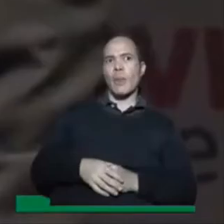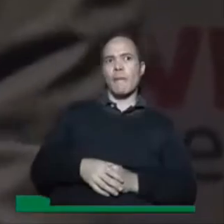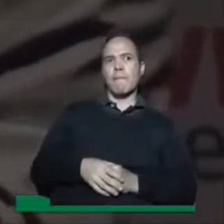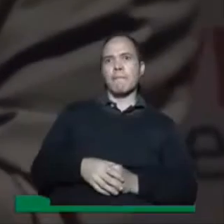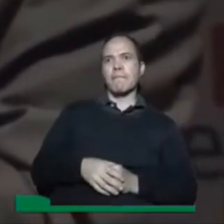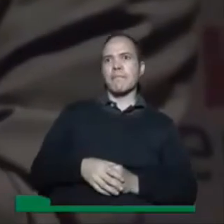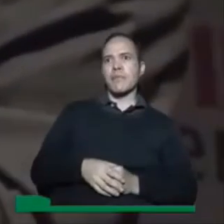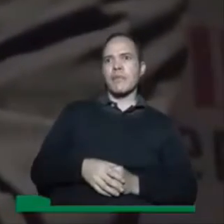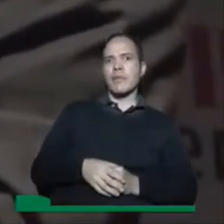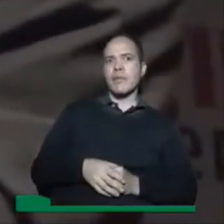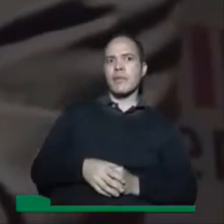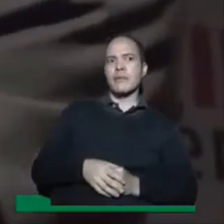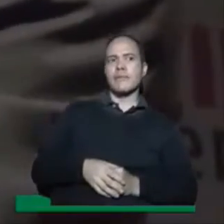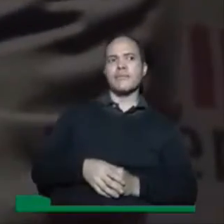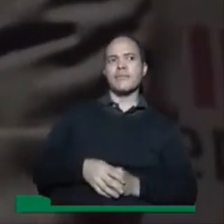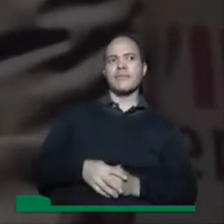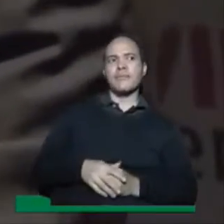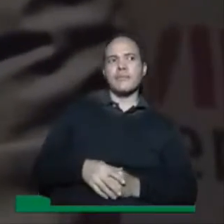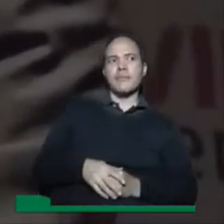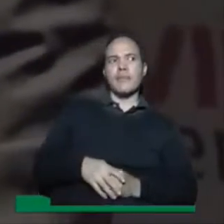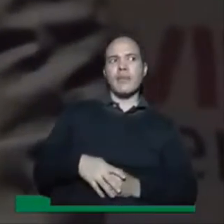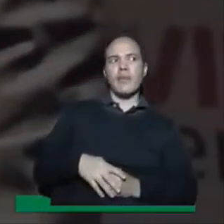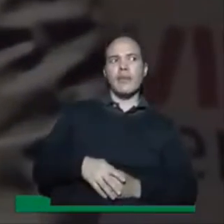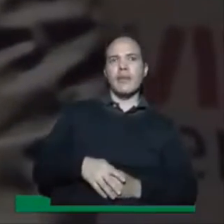si pueden apagar un poquitico la luz.